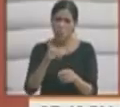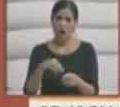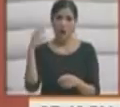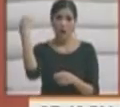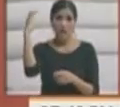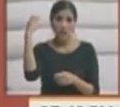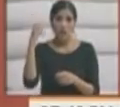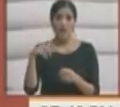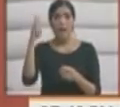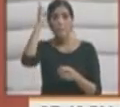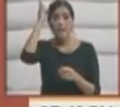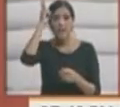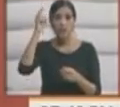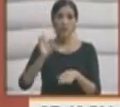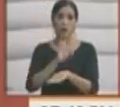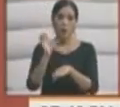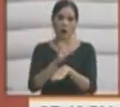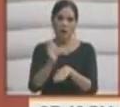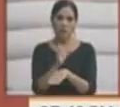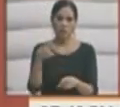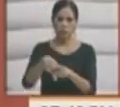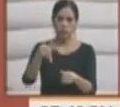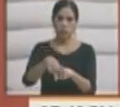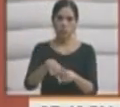Ecuador, en Colombia.